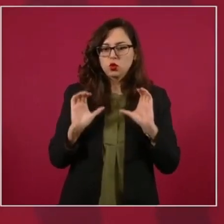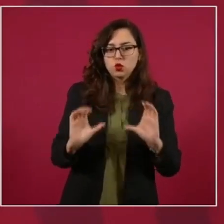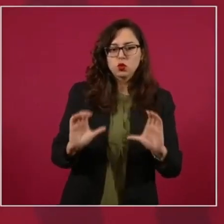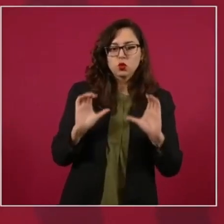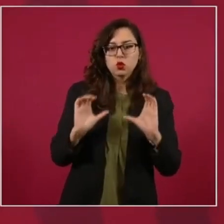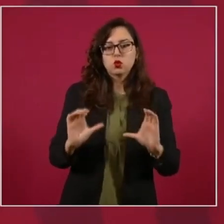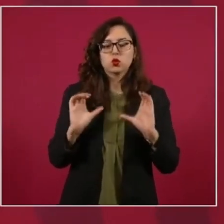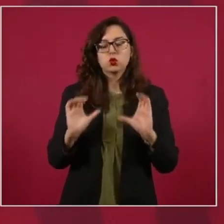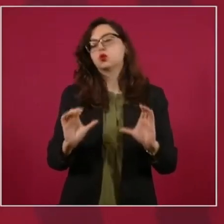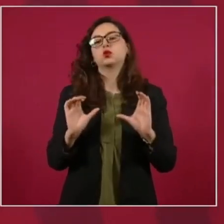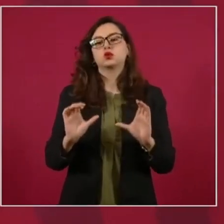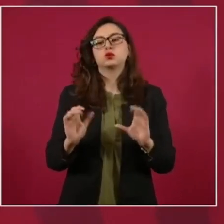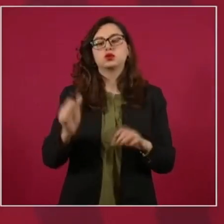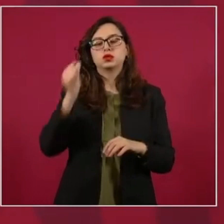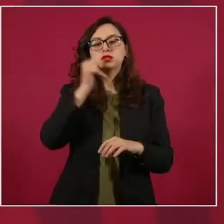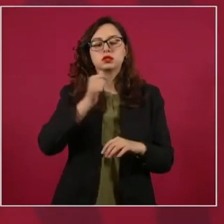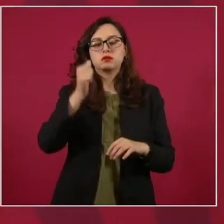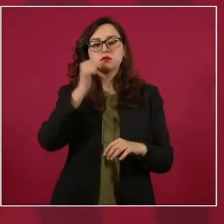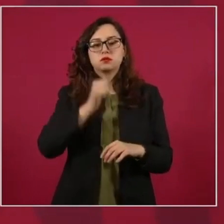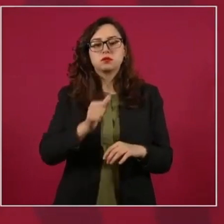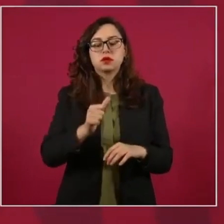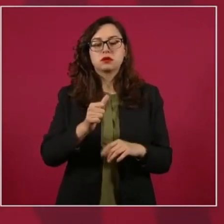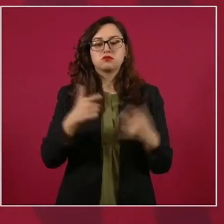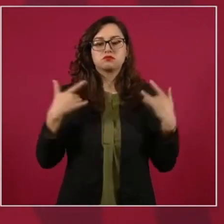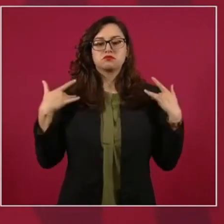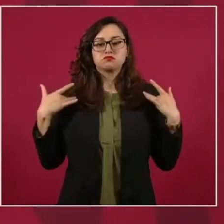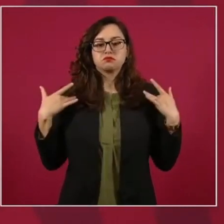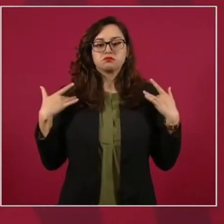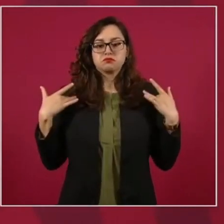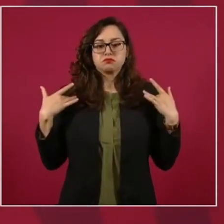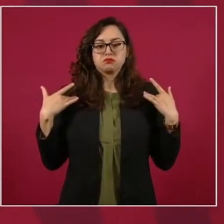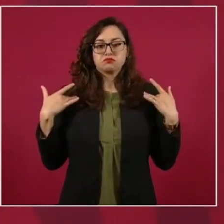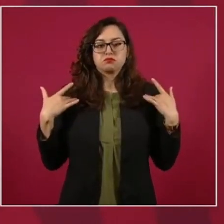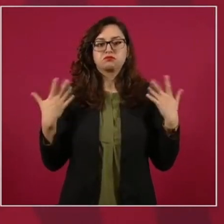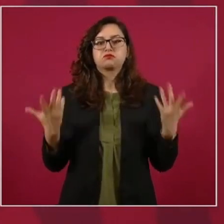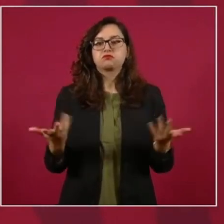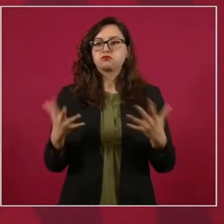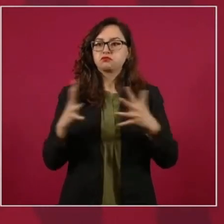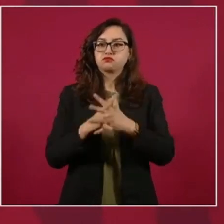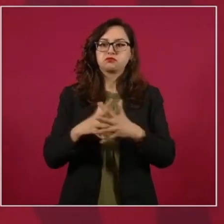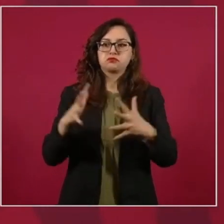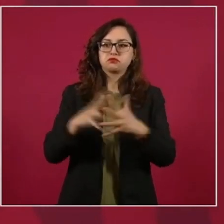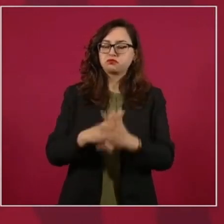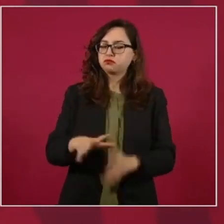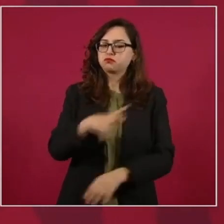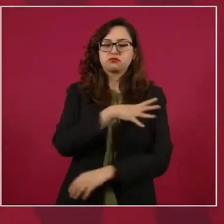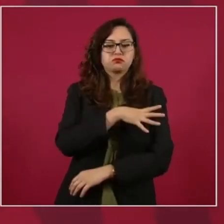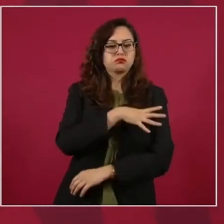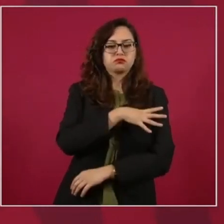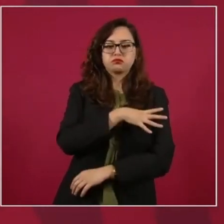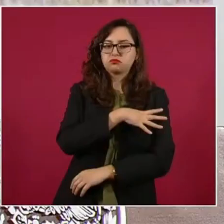de mantener una postura aún en contra de la guerra,